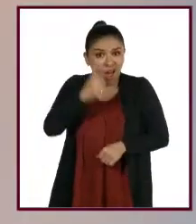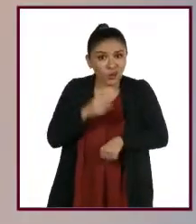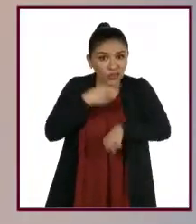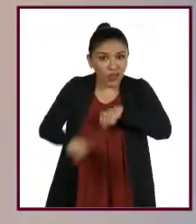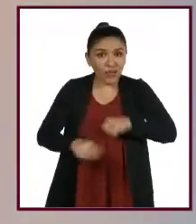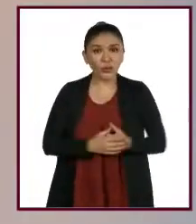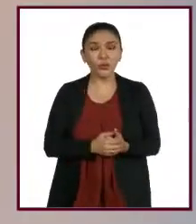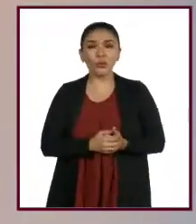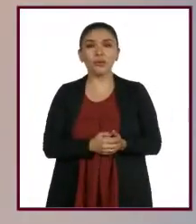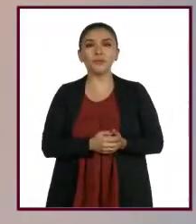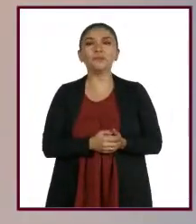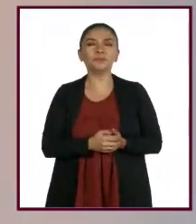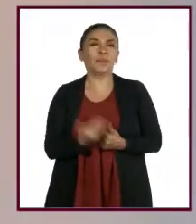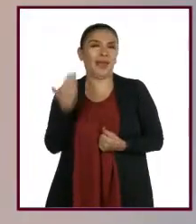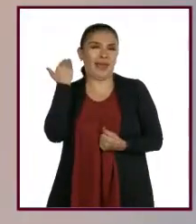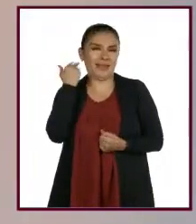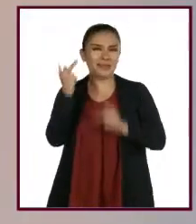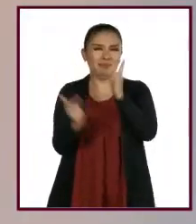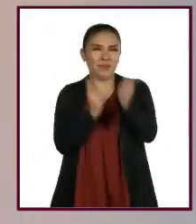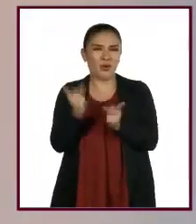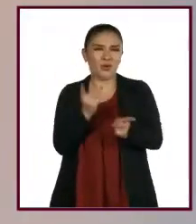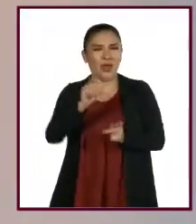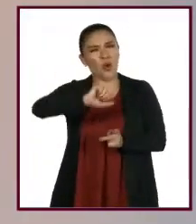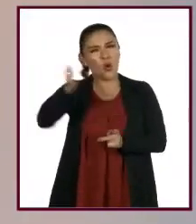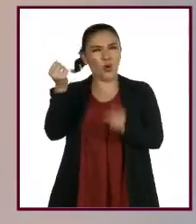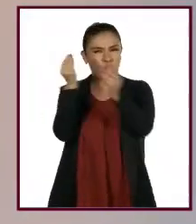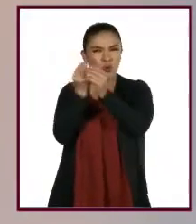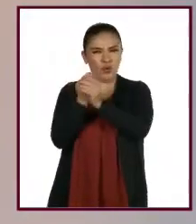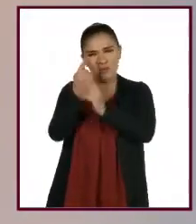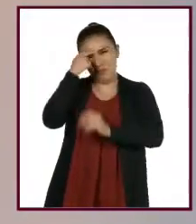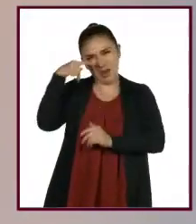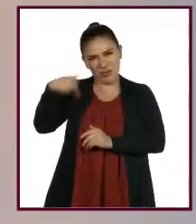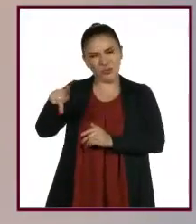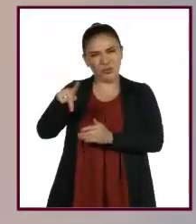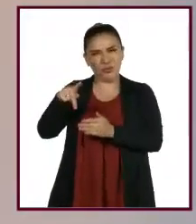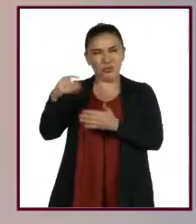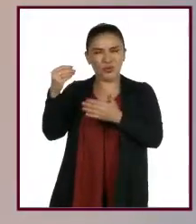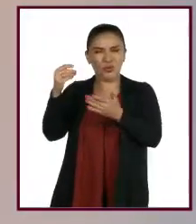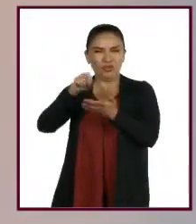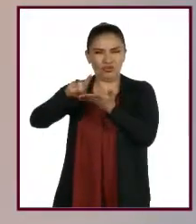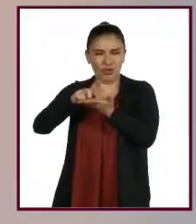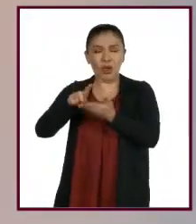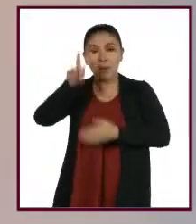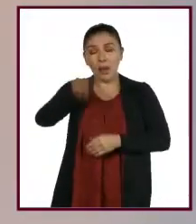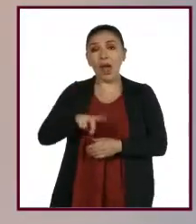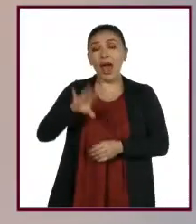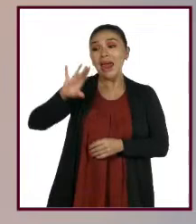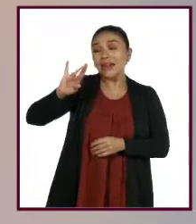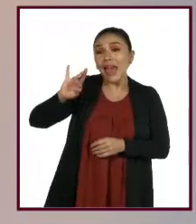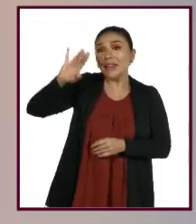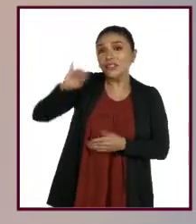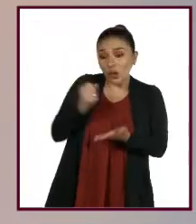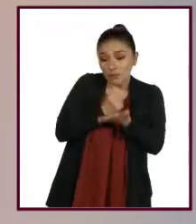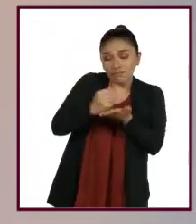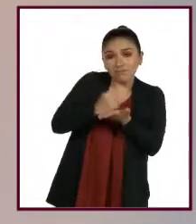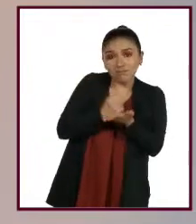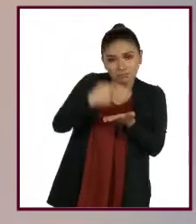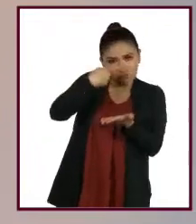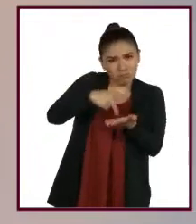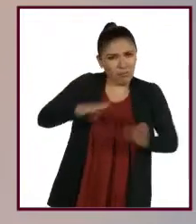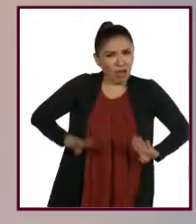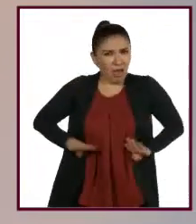Como tal, como nos habían preguntado con otra categoría de sustancias, los resistoles en barra no tienen